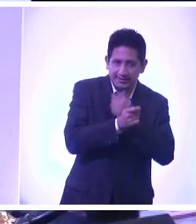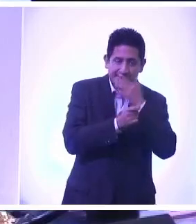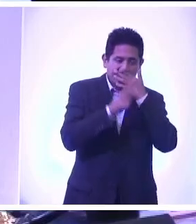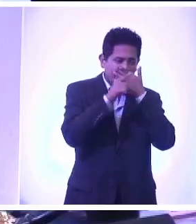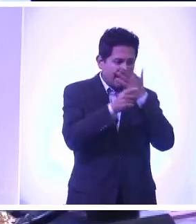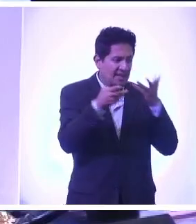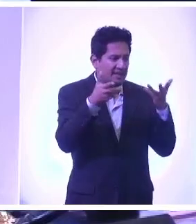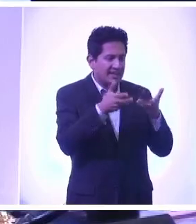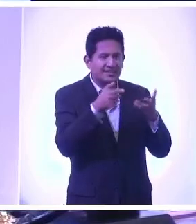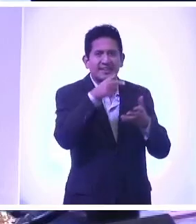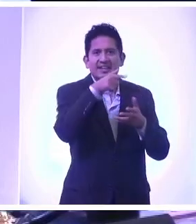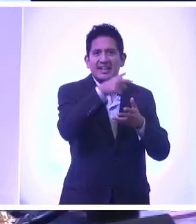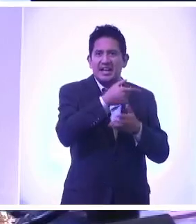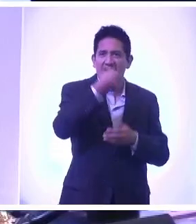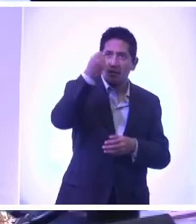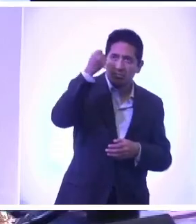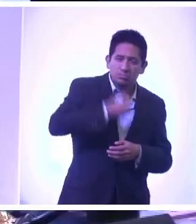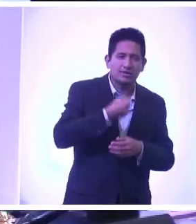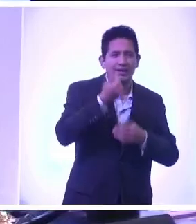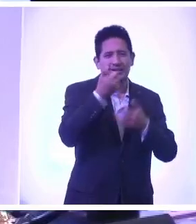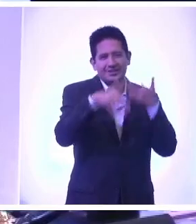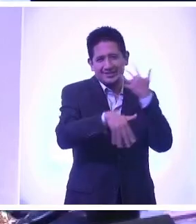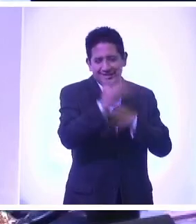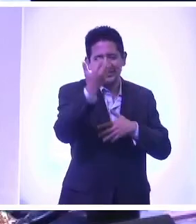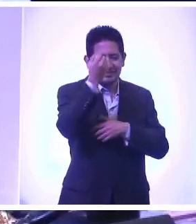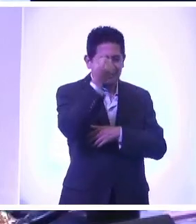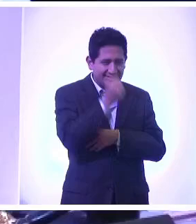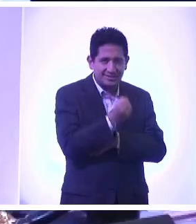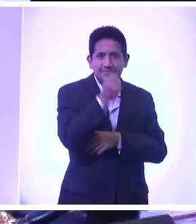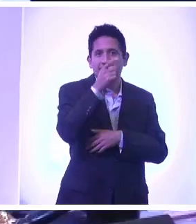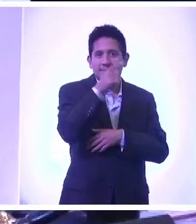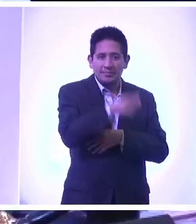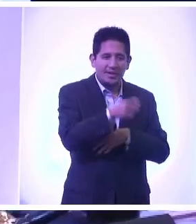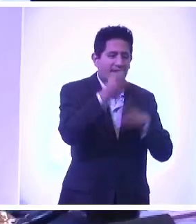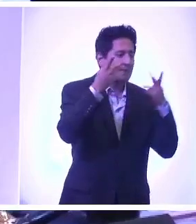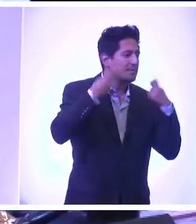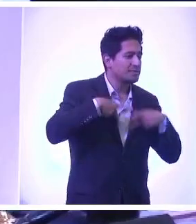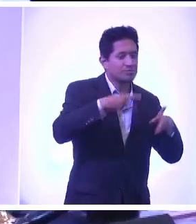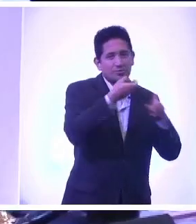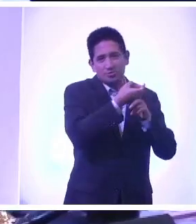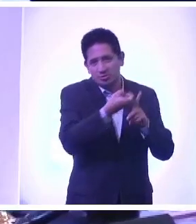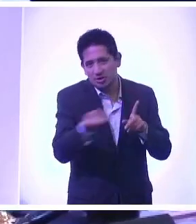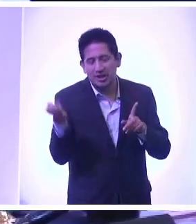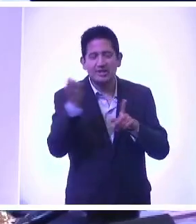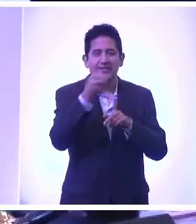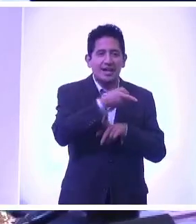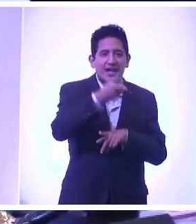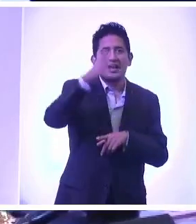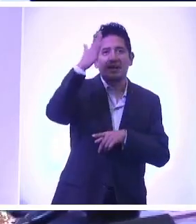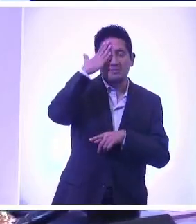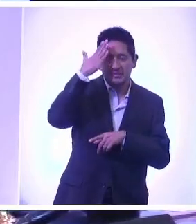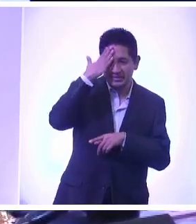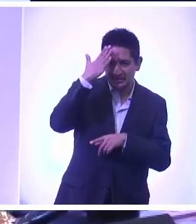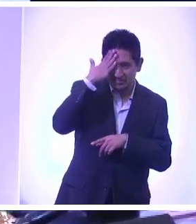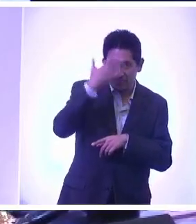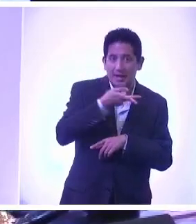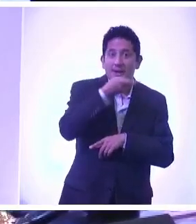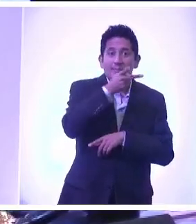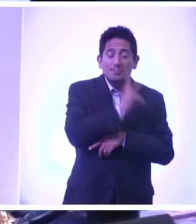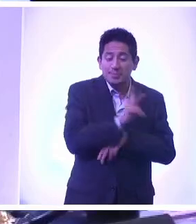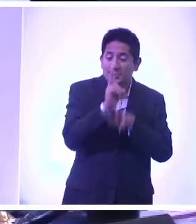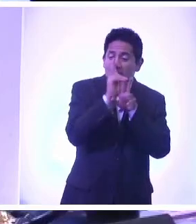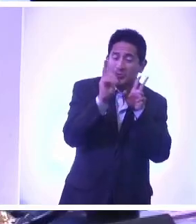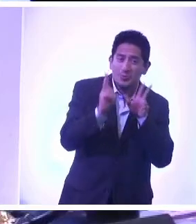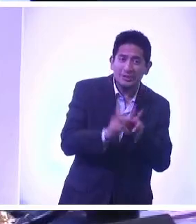que es dar el grito el 15 de septiembre que es organizar un grupo de personas que es tener el liderazgo para poder atender las